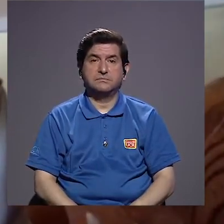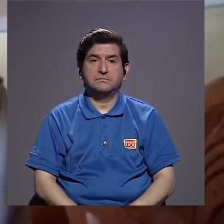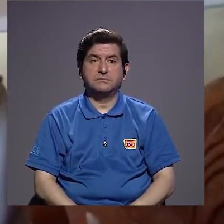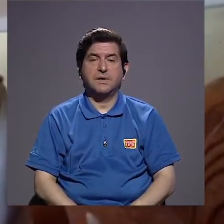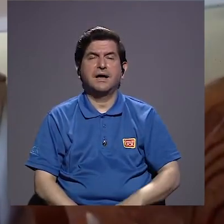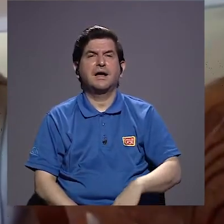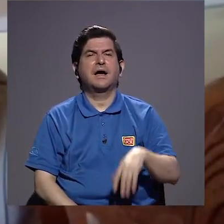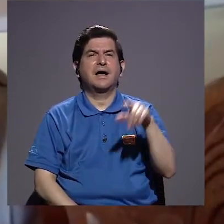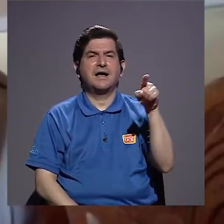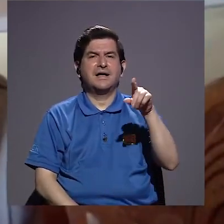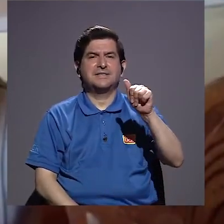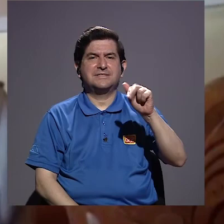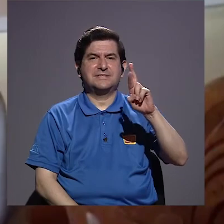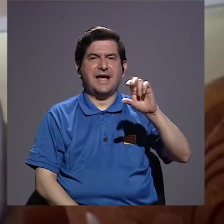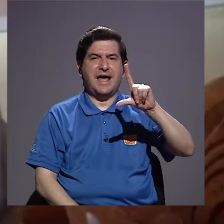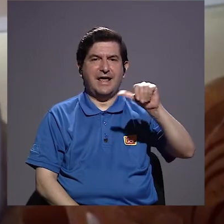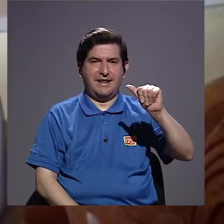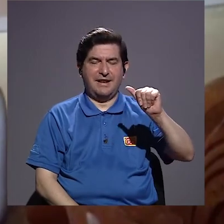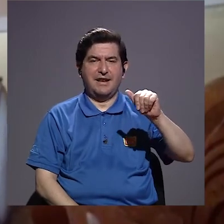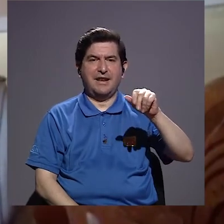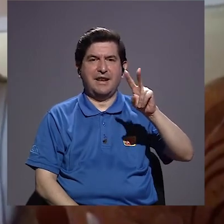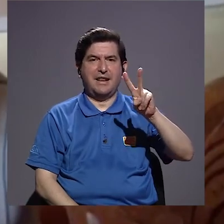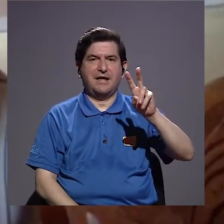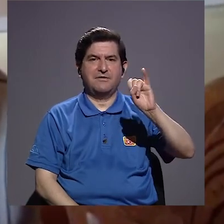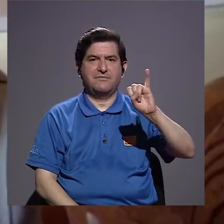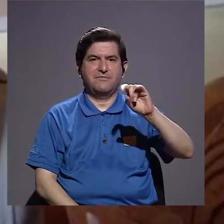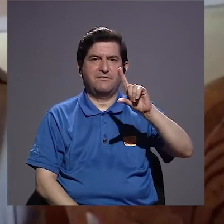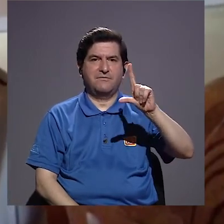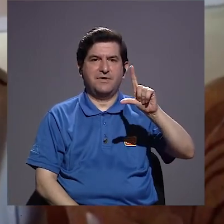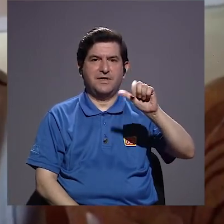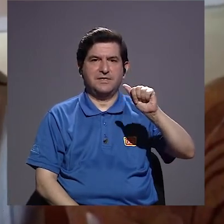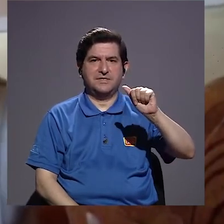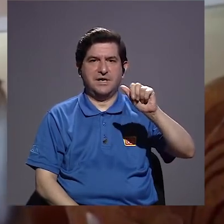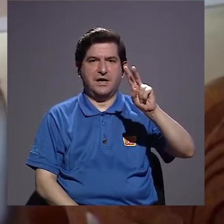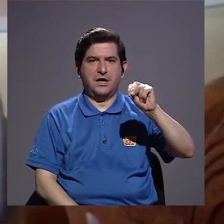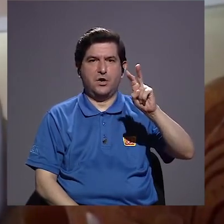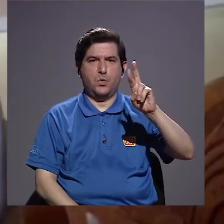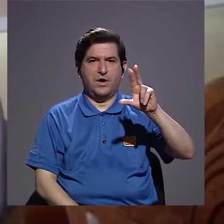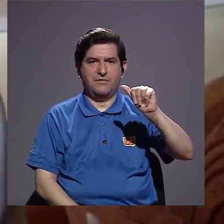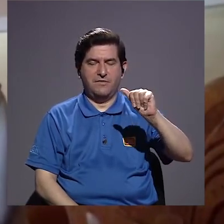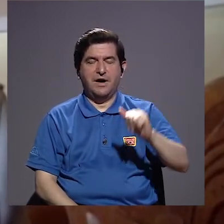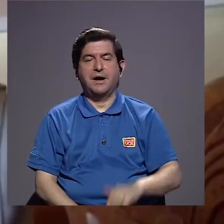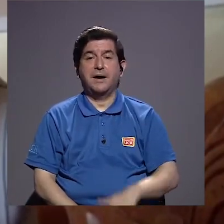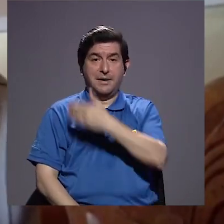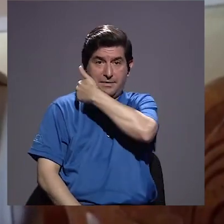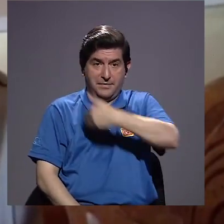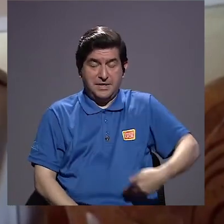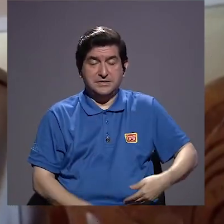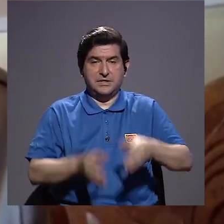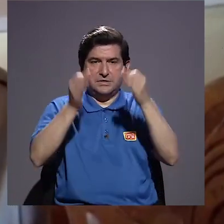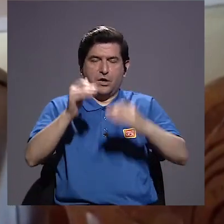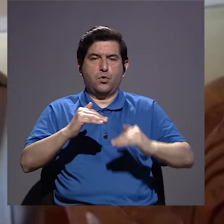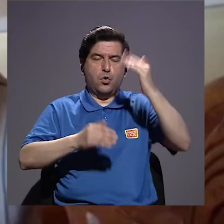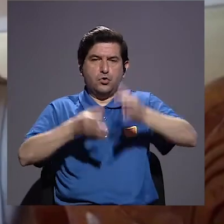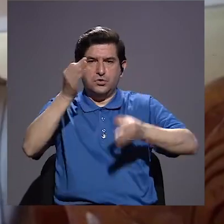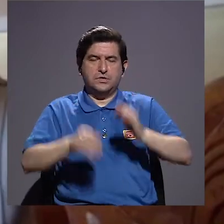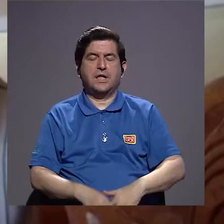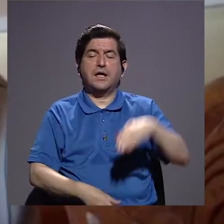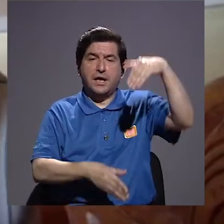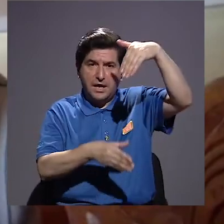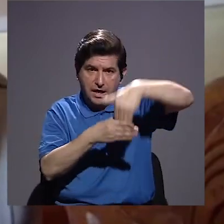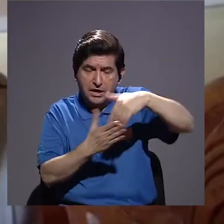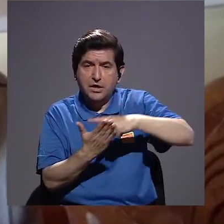cuando Zarela Villanueva era la presidenta de la Corte Suprema de Justicia, se incorporara